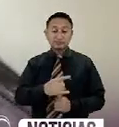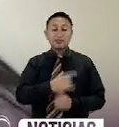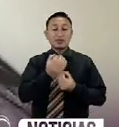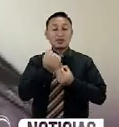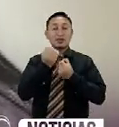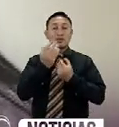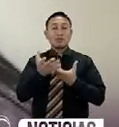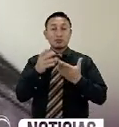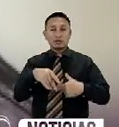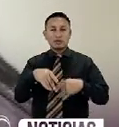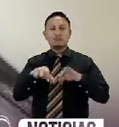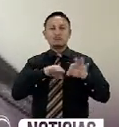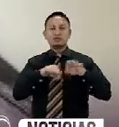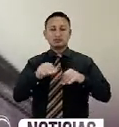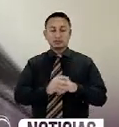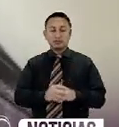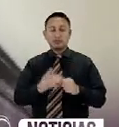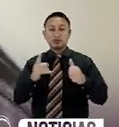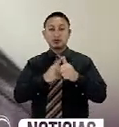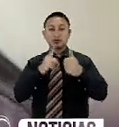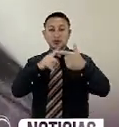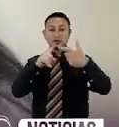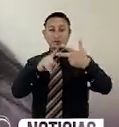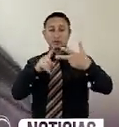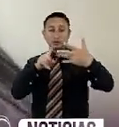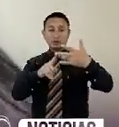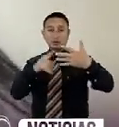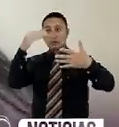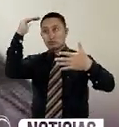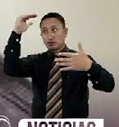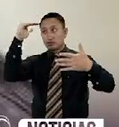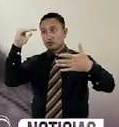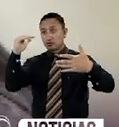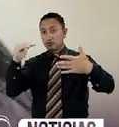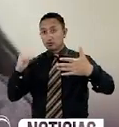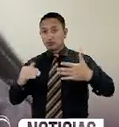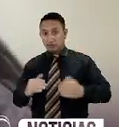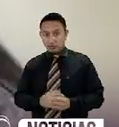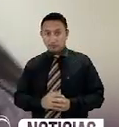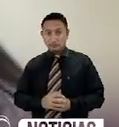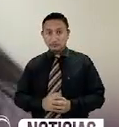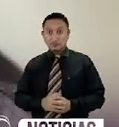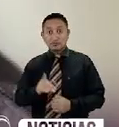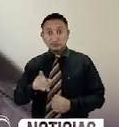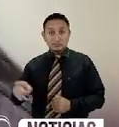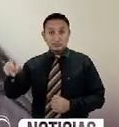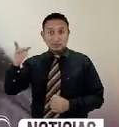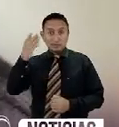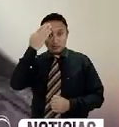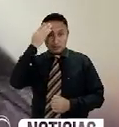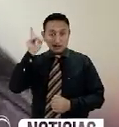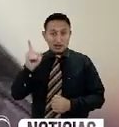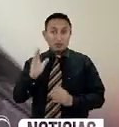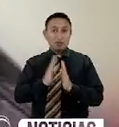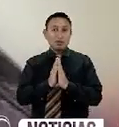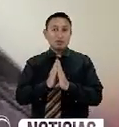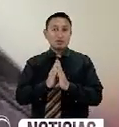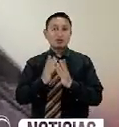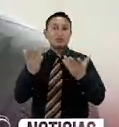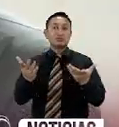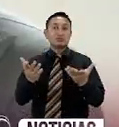realmente determina el primero segundo tercero cuarto y etcétera de lugares Porque son ellos los que conocen las apelaciones a las